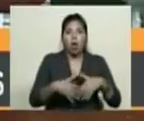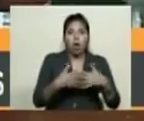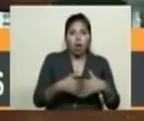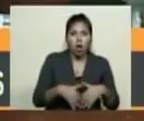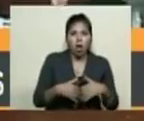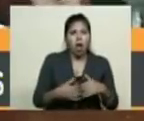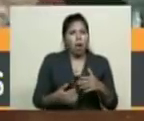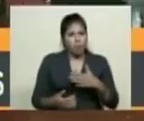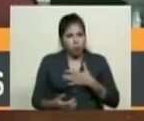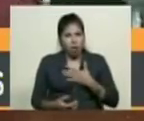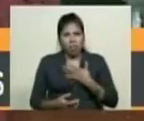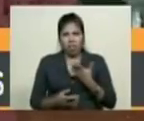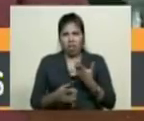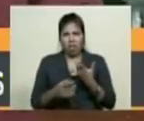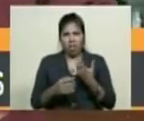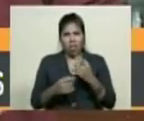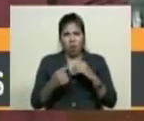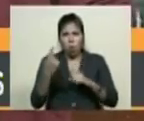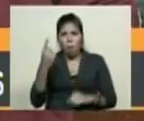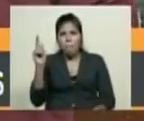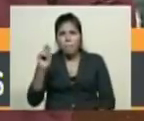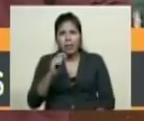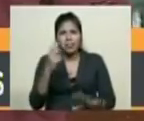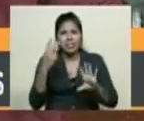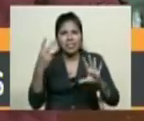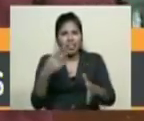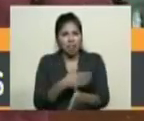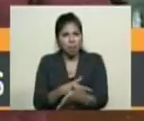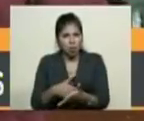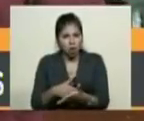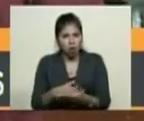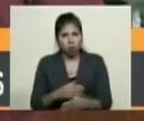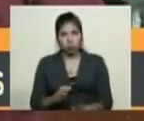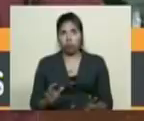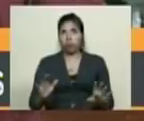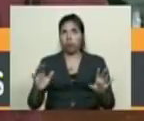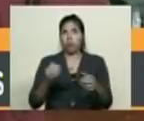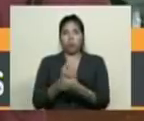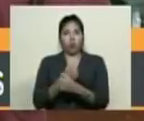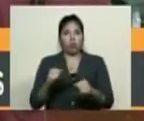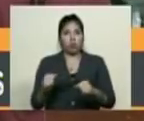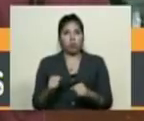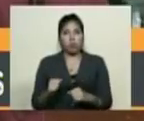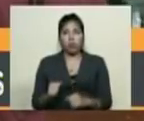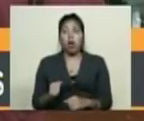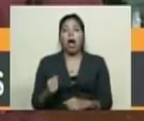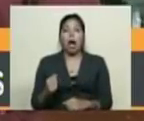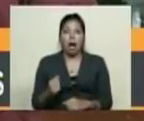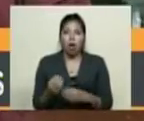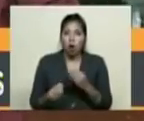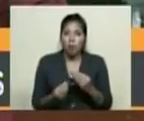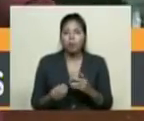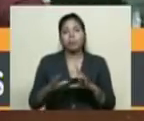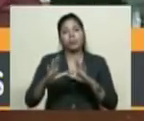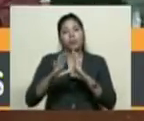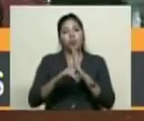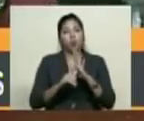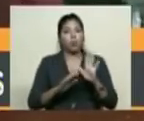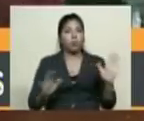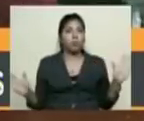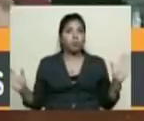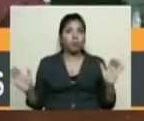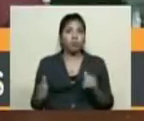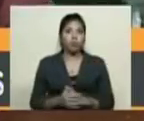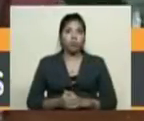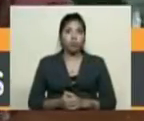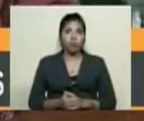7 billones de bolívares en un mes, solo por la especulación, por el robo del billete físico, la